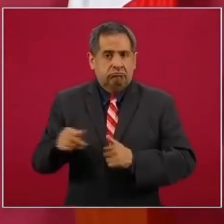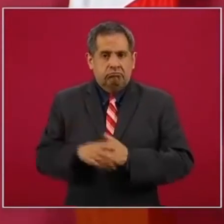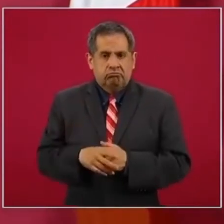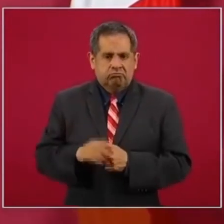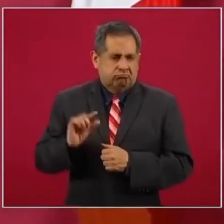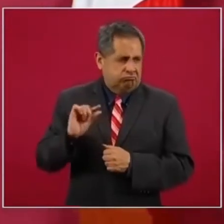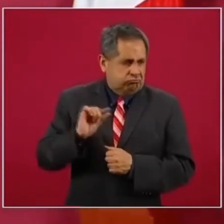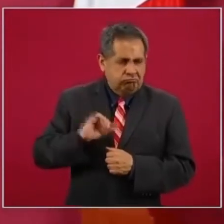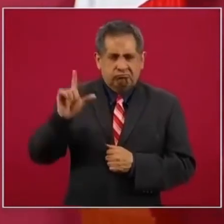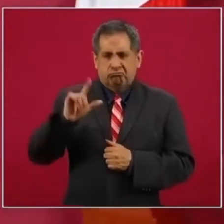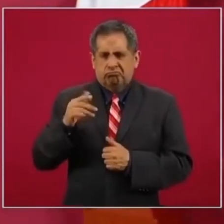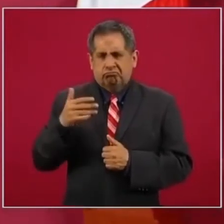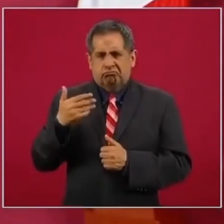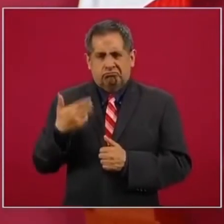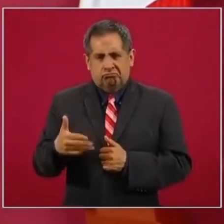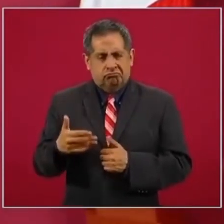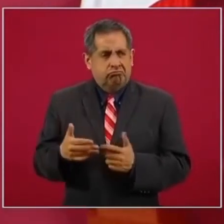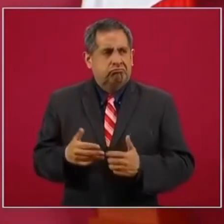profesional,